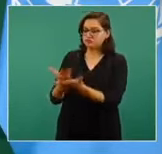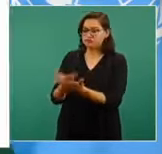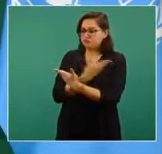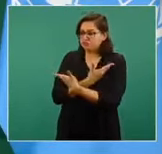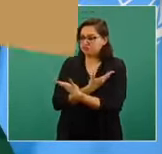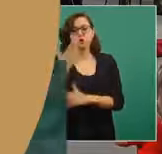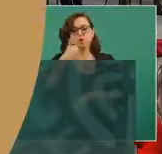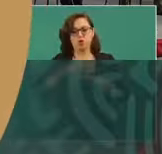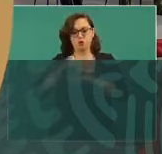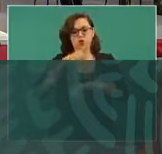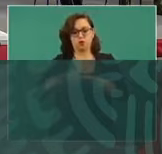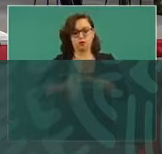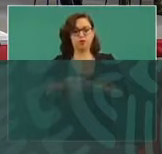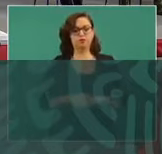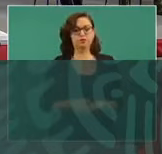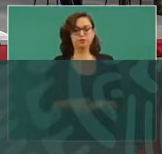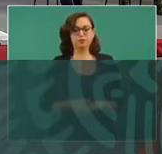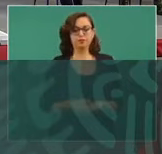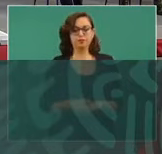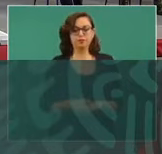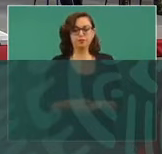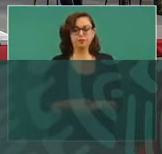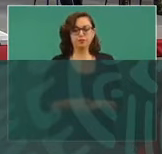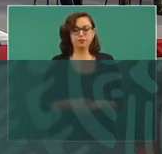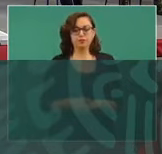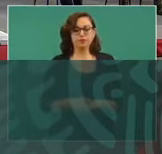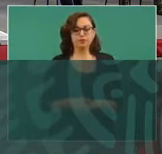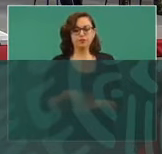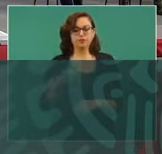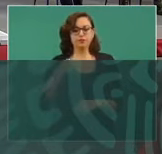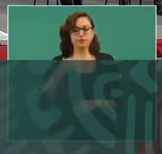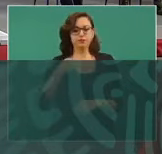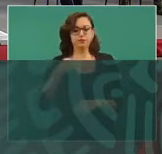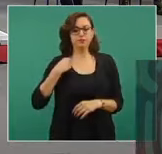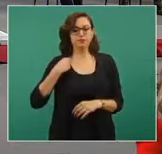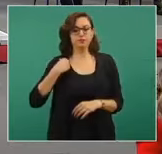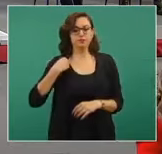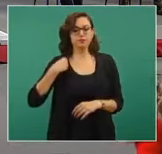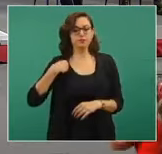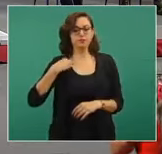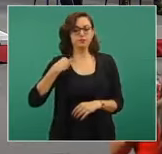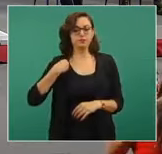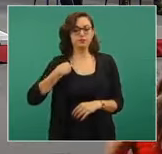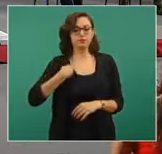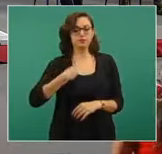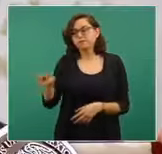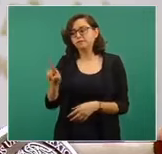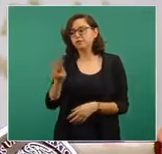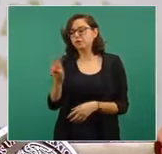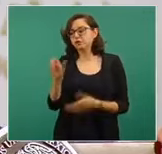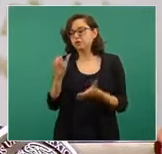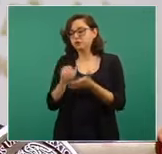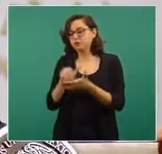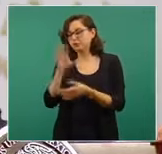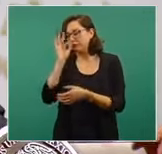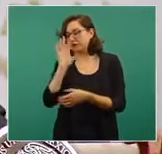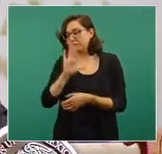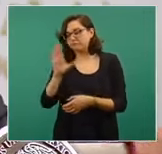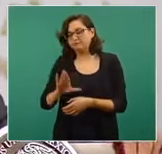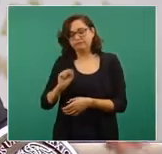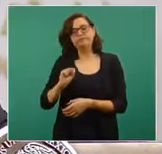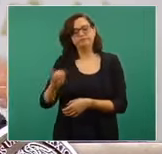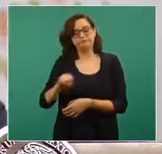gratuita. El subsecretario de Salud, Hugo López-Gatell, informó que desde enero han bajado los contagios y de la llegada